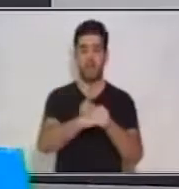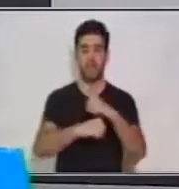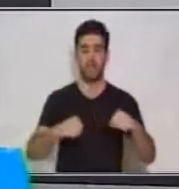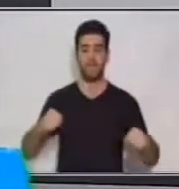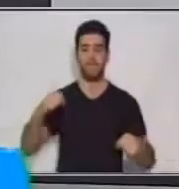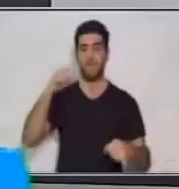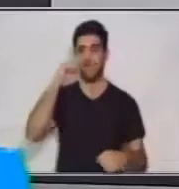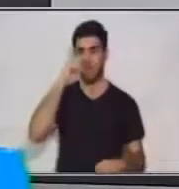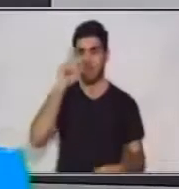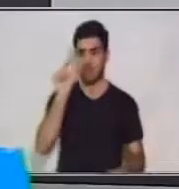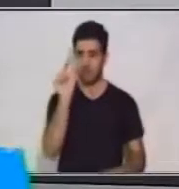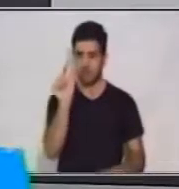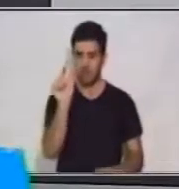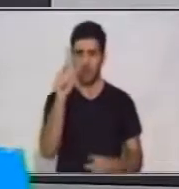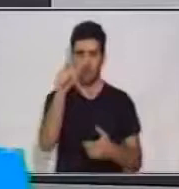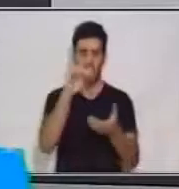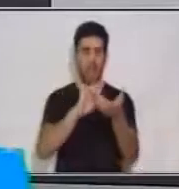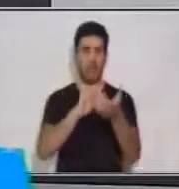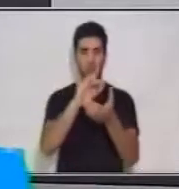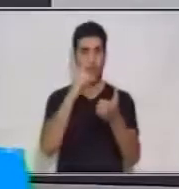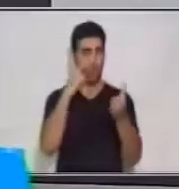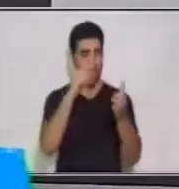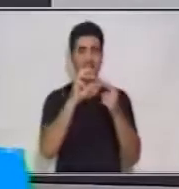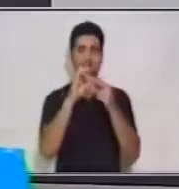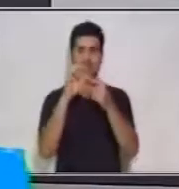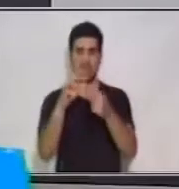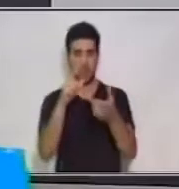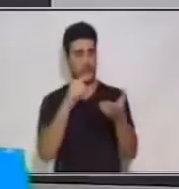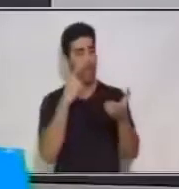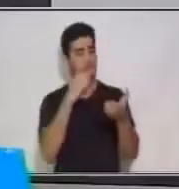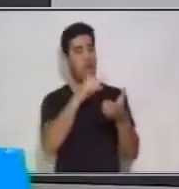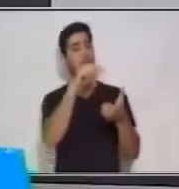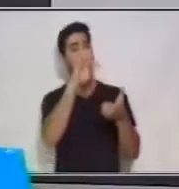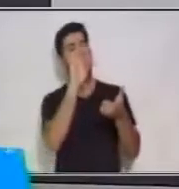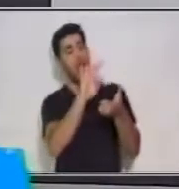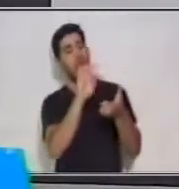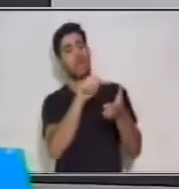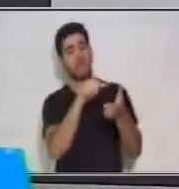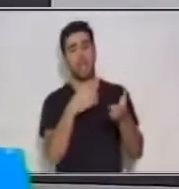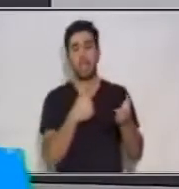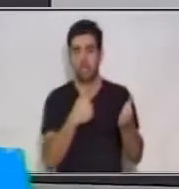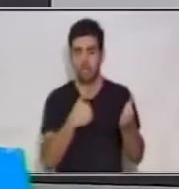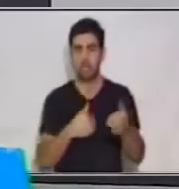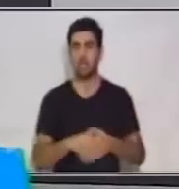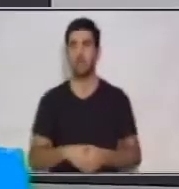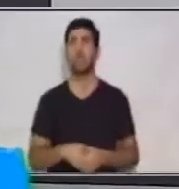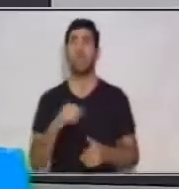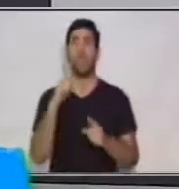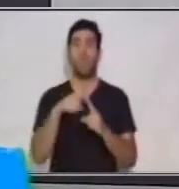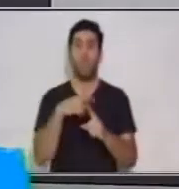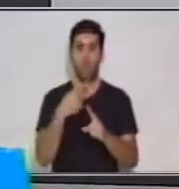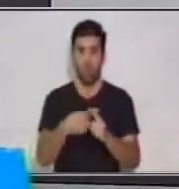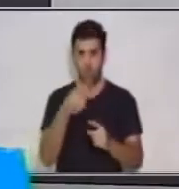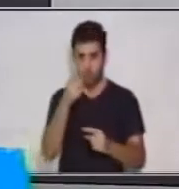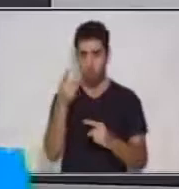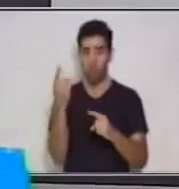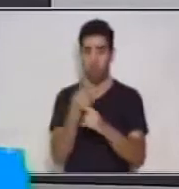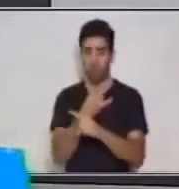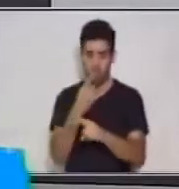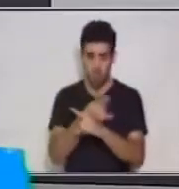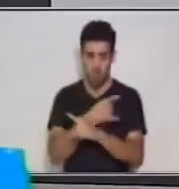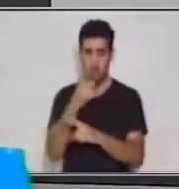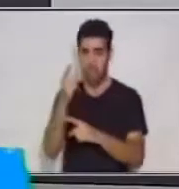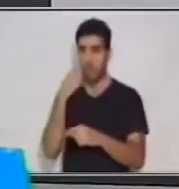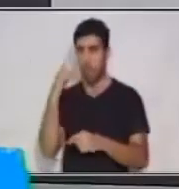S-H-I-F-T. Regularmente está en la parte superior izquierda. Y entonces, al querer nosotros utilizar